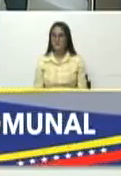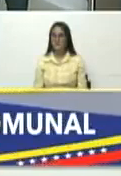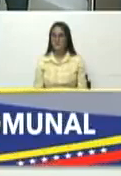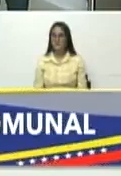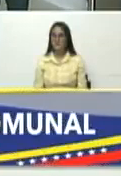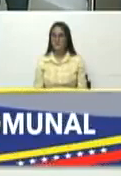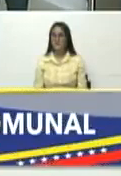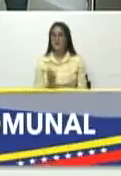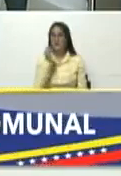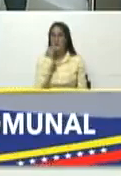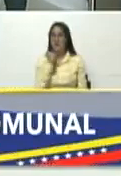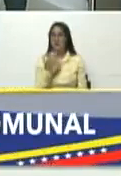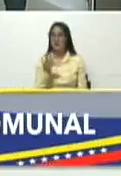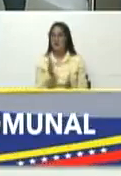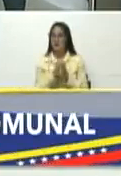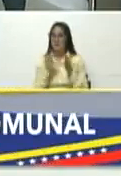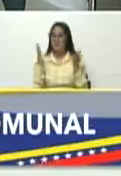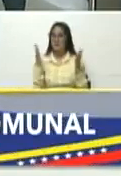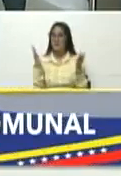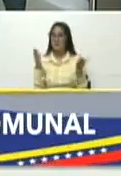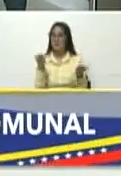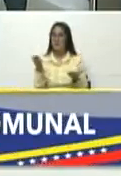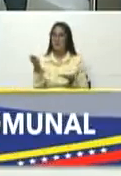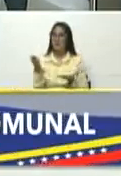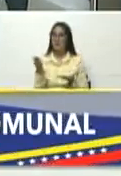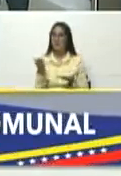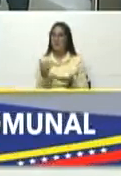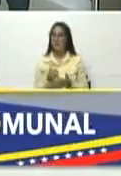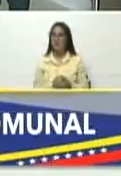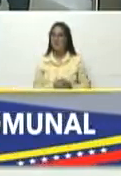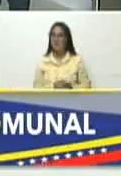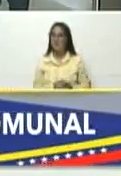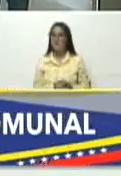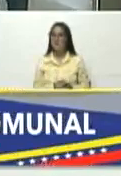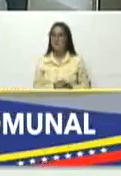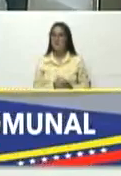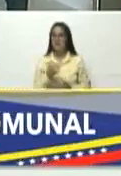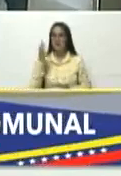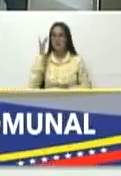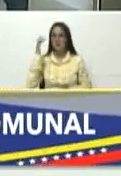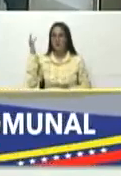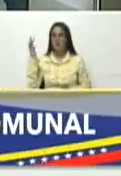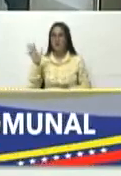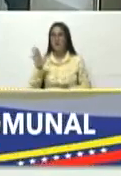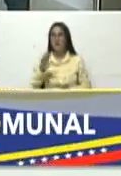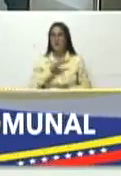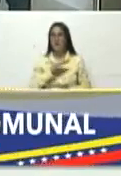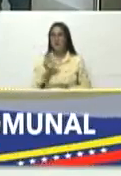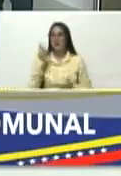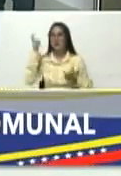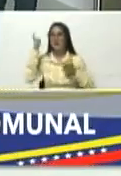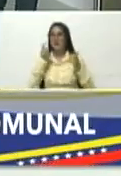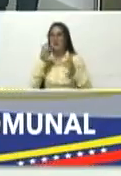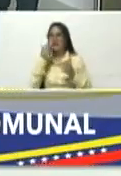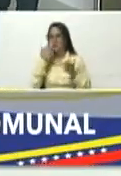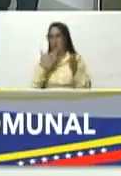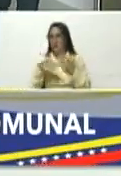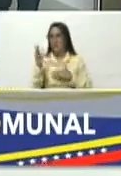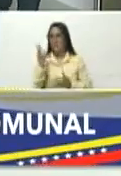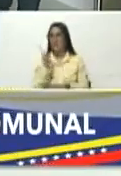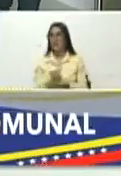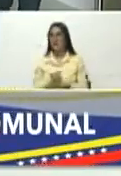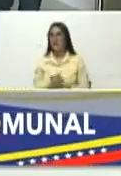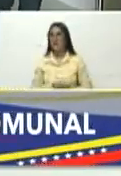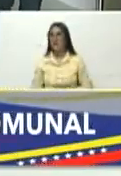Desde Valencia le damos un aplauso a Ciudad Caribe, ¿vale? Ciudad de los sueños del comandante Hugo Chávez, siempre presente.